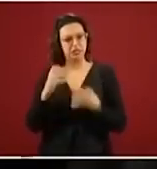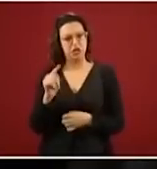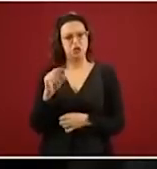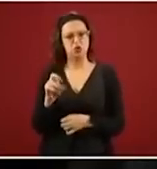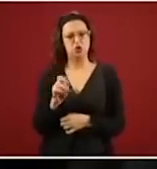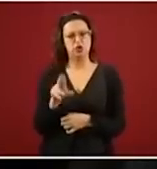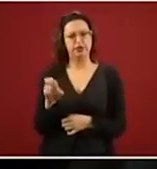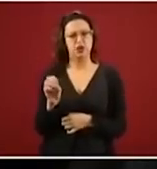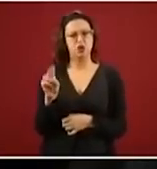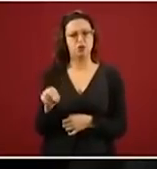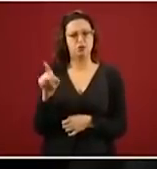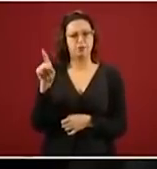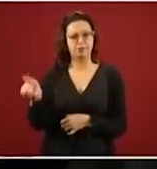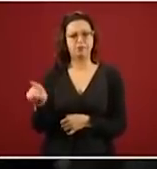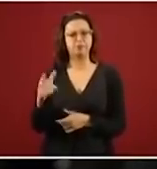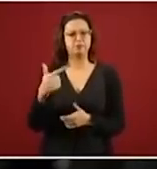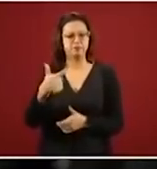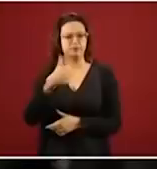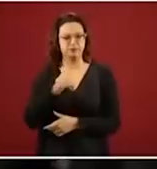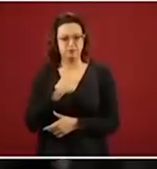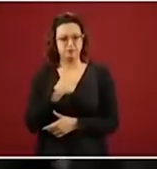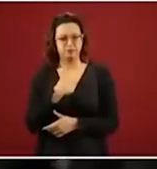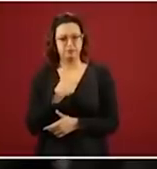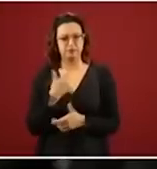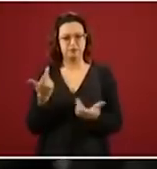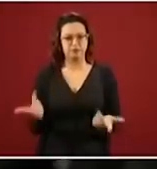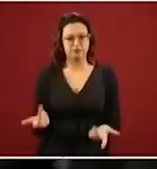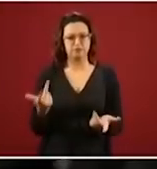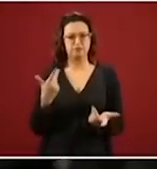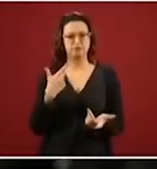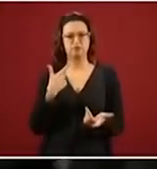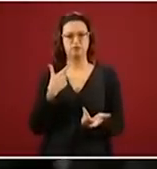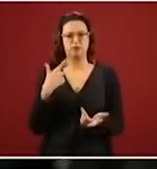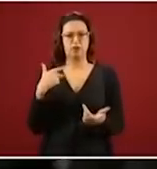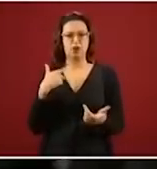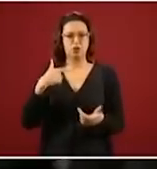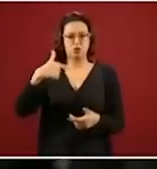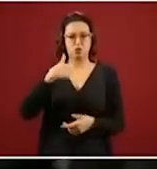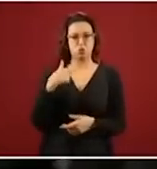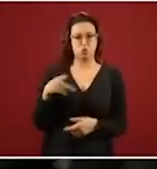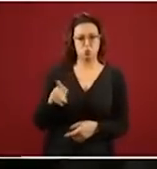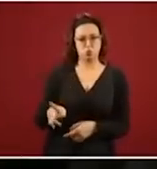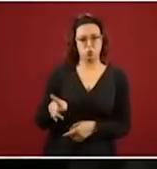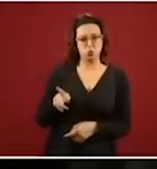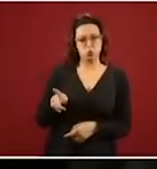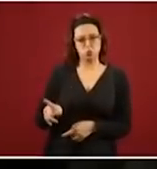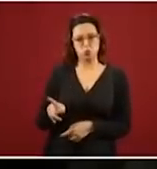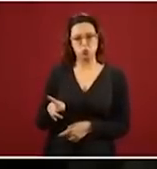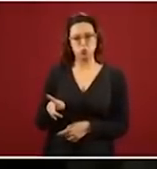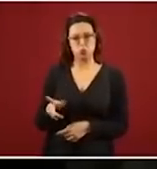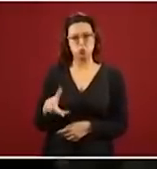yo pues hice un ejercicio de encubierto me hice pasar por un